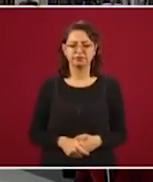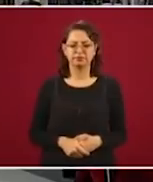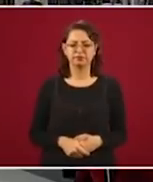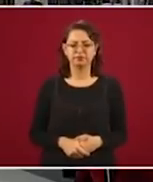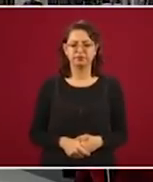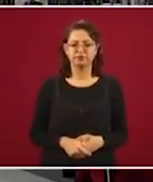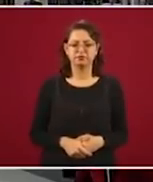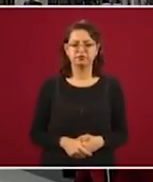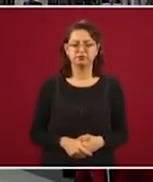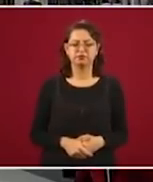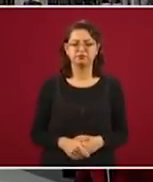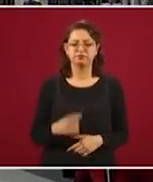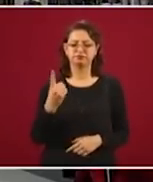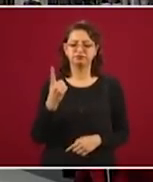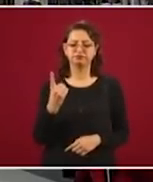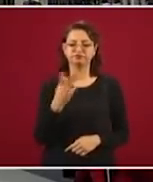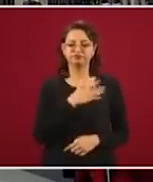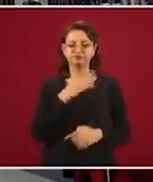Una buena, ¿no?